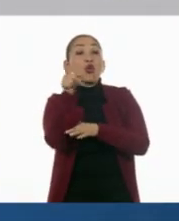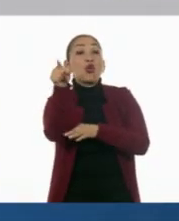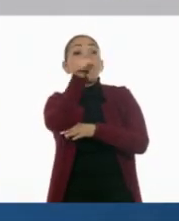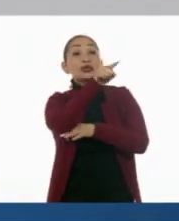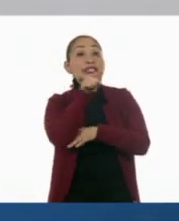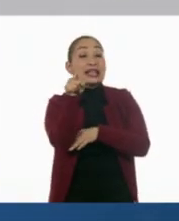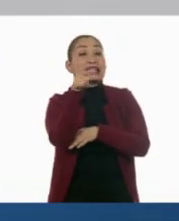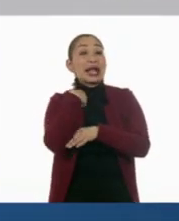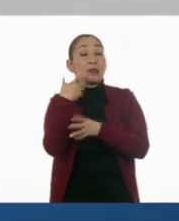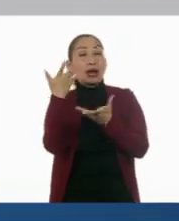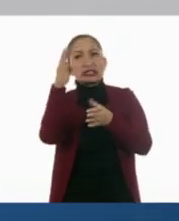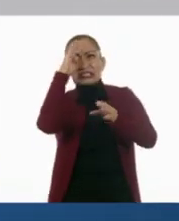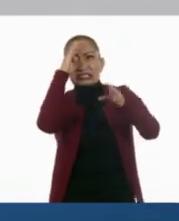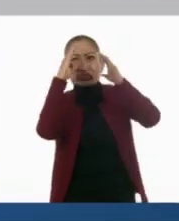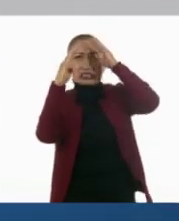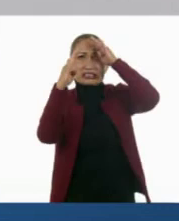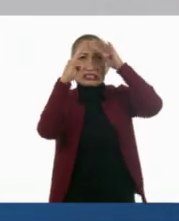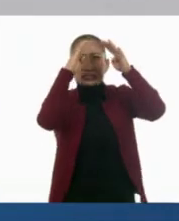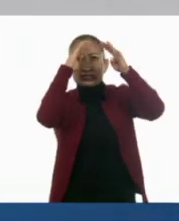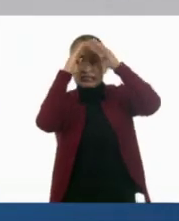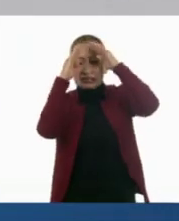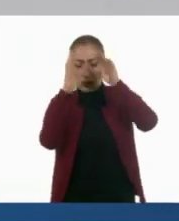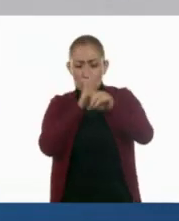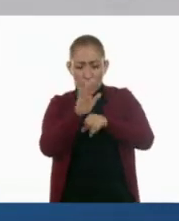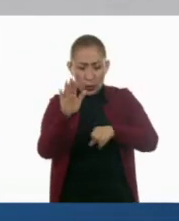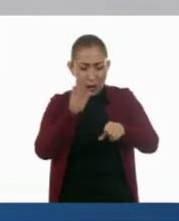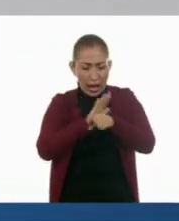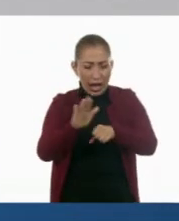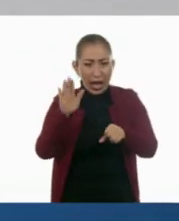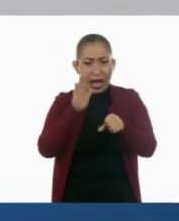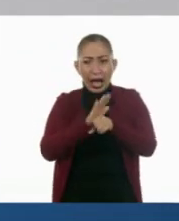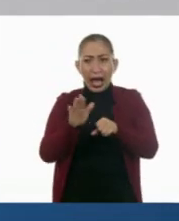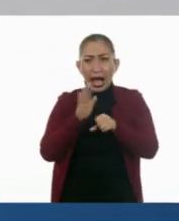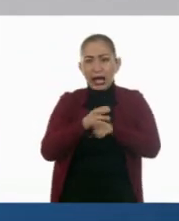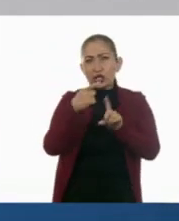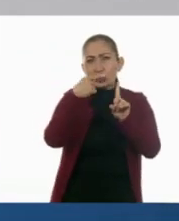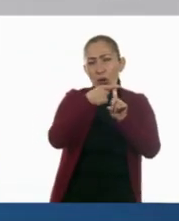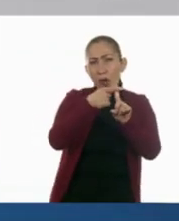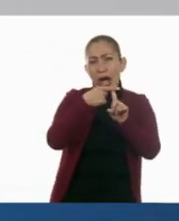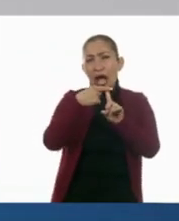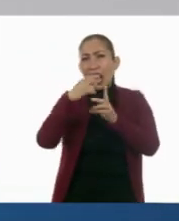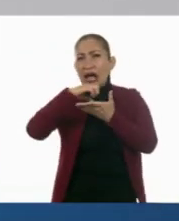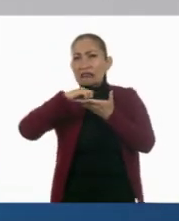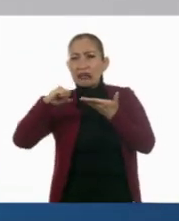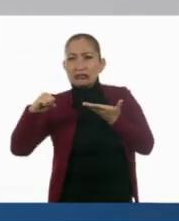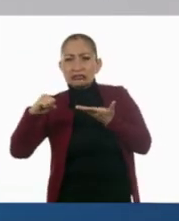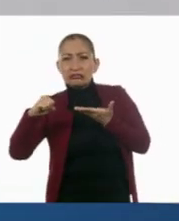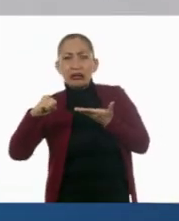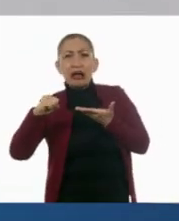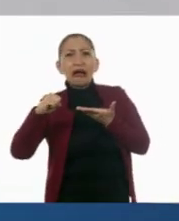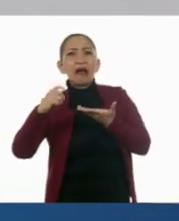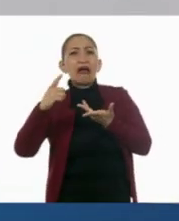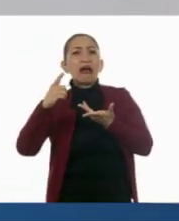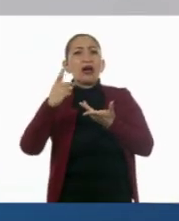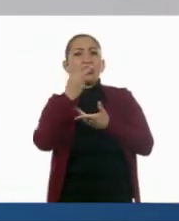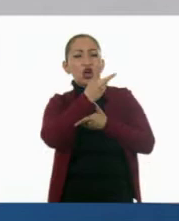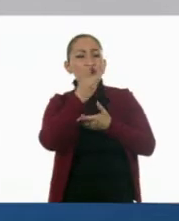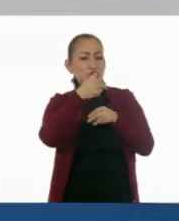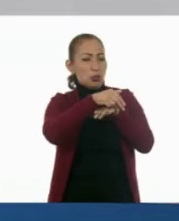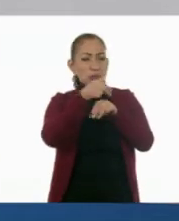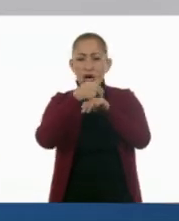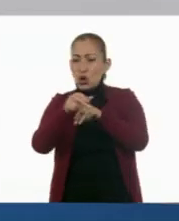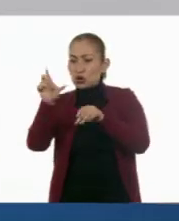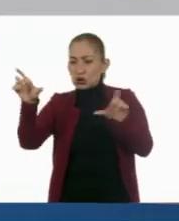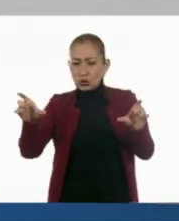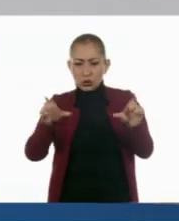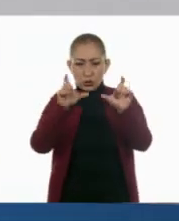van a tener que seguir pensando en qué, pues si es suma, si es resta y cuáles de las dos cantidades son las que